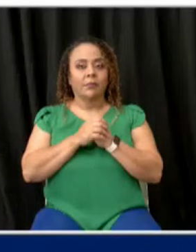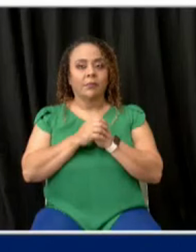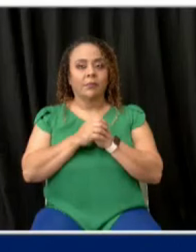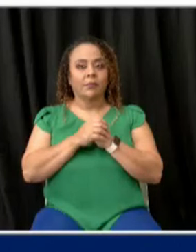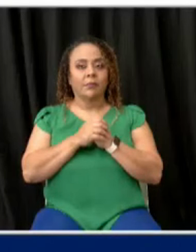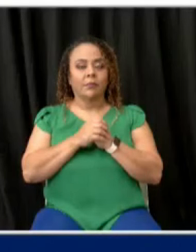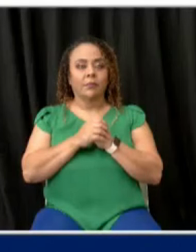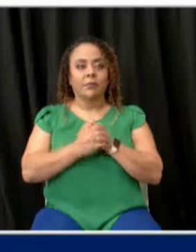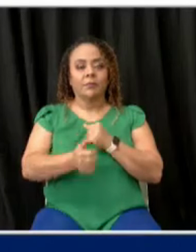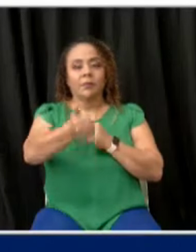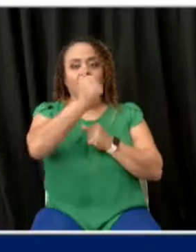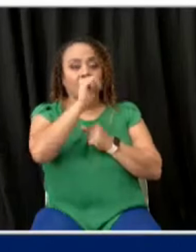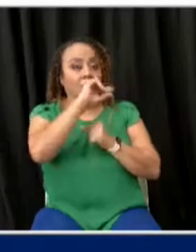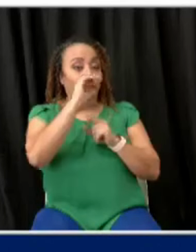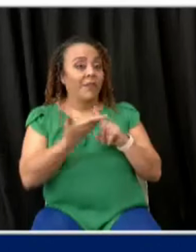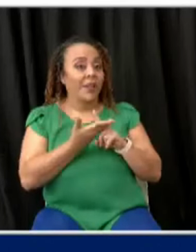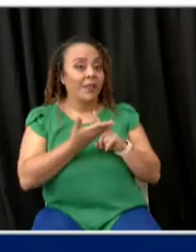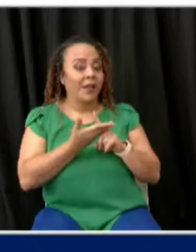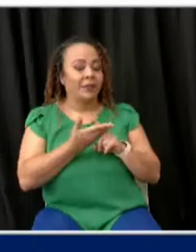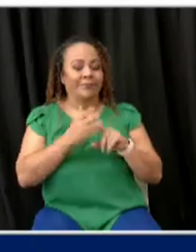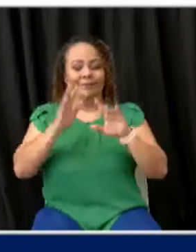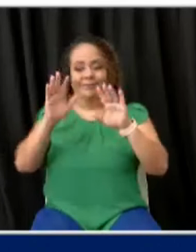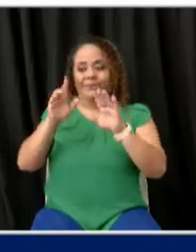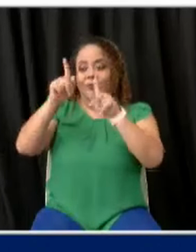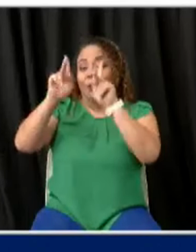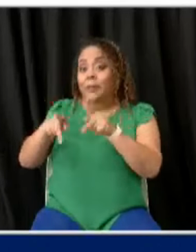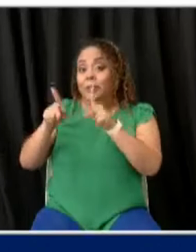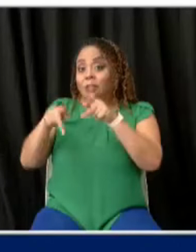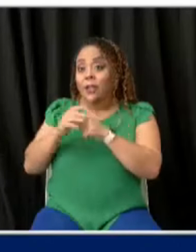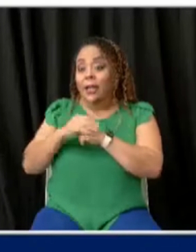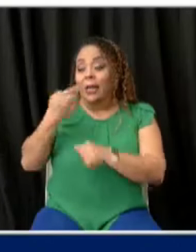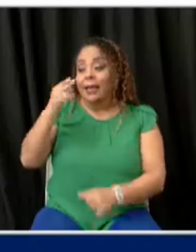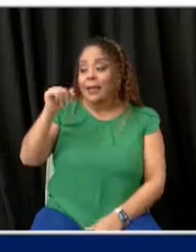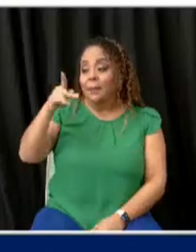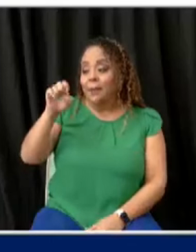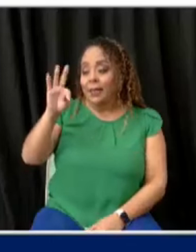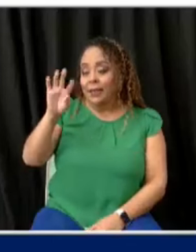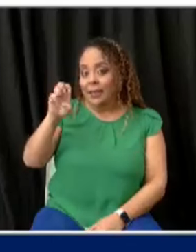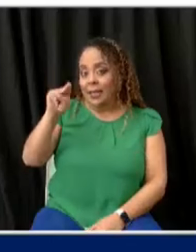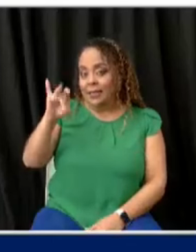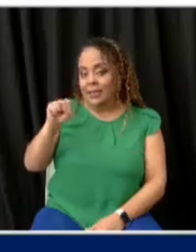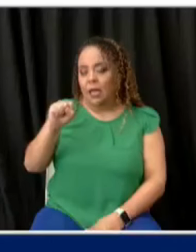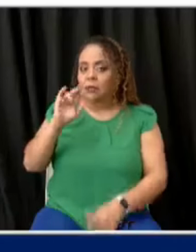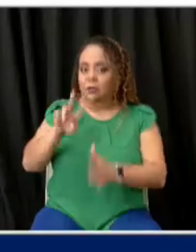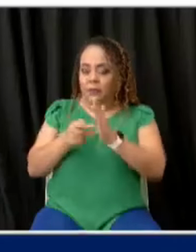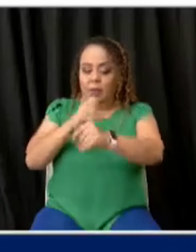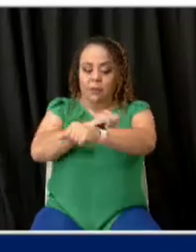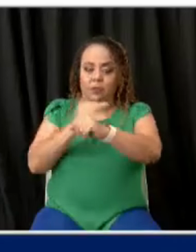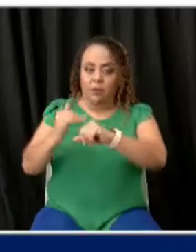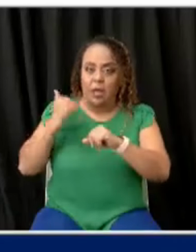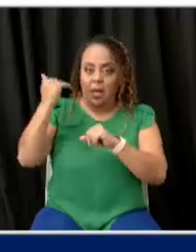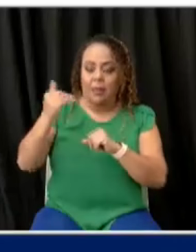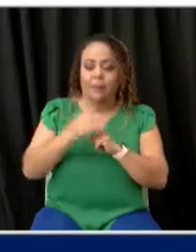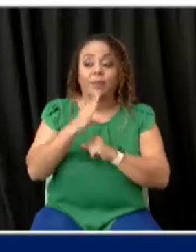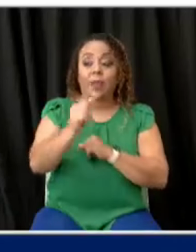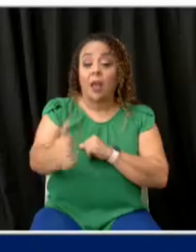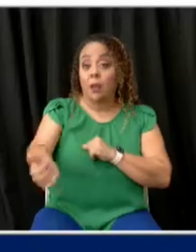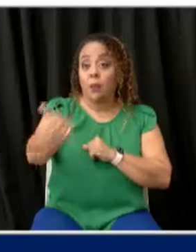bebida hidratante no le va a afectar? Miren, si una persona es hipertensa y está bien controlada y el hidratante lo va a usar